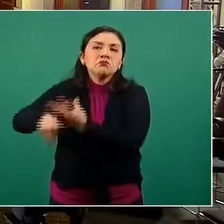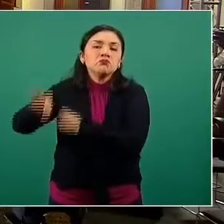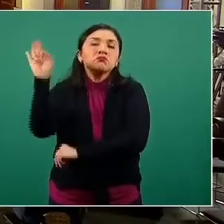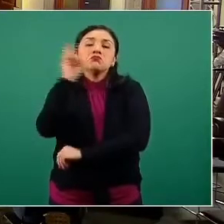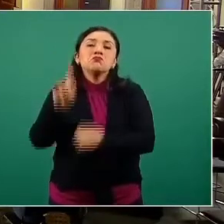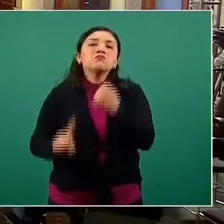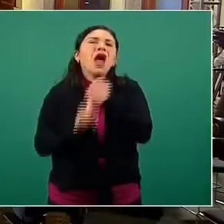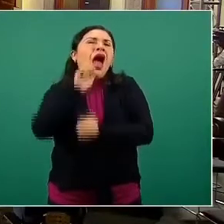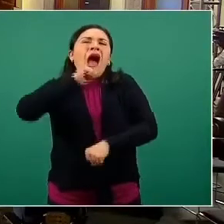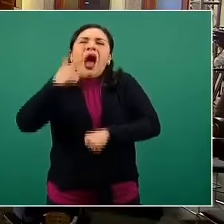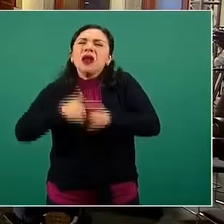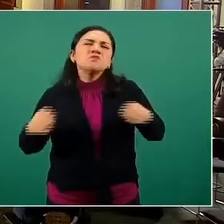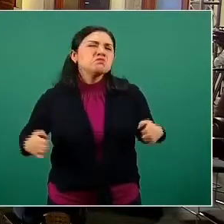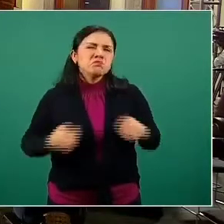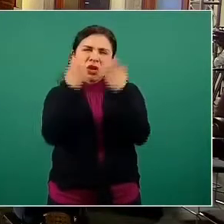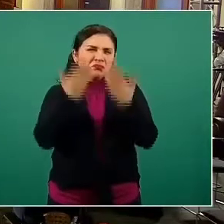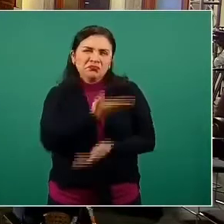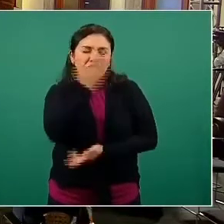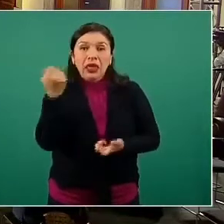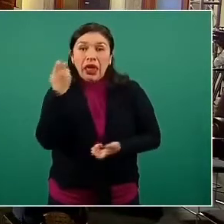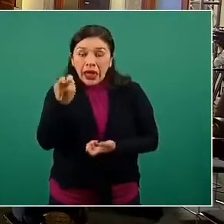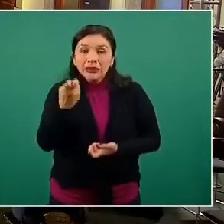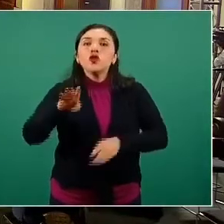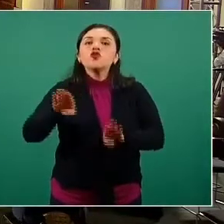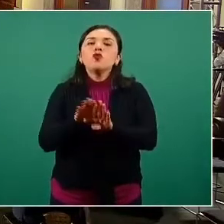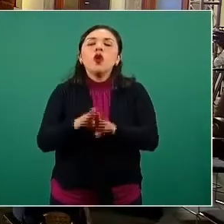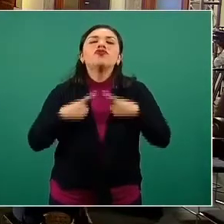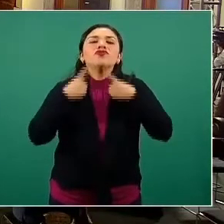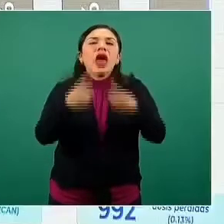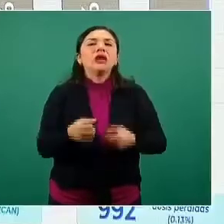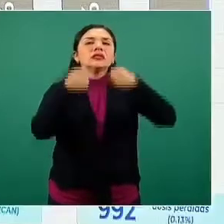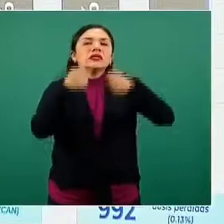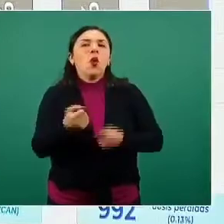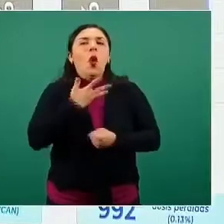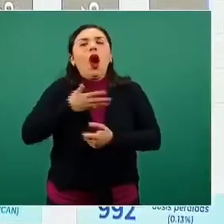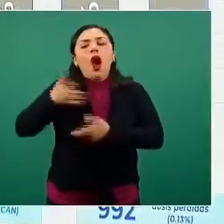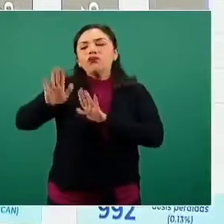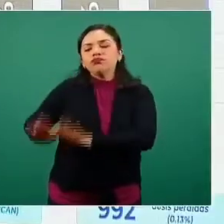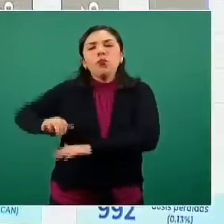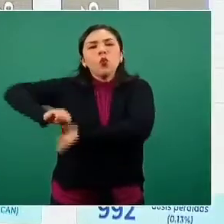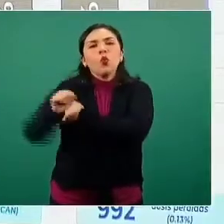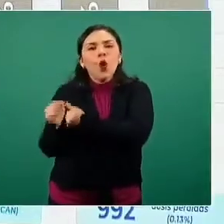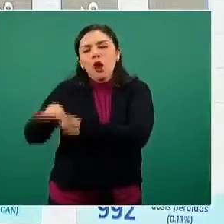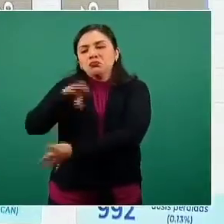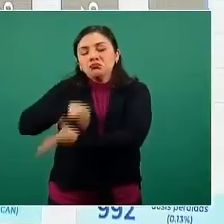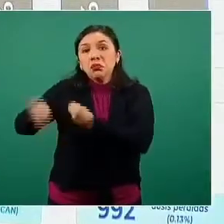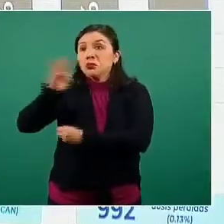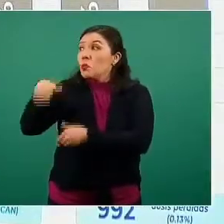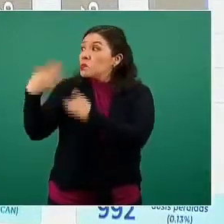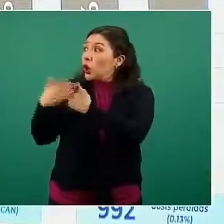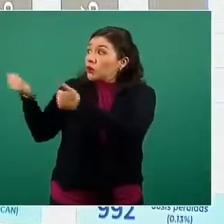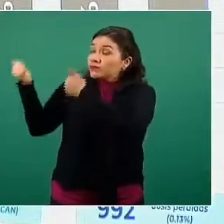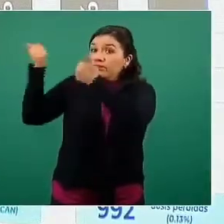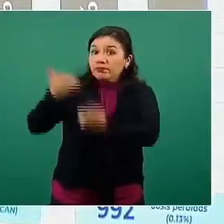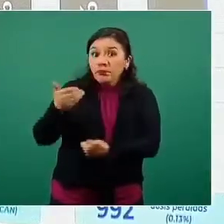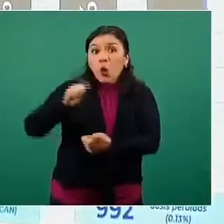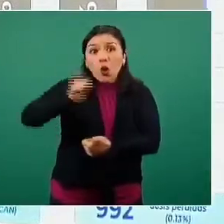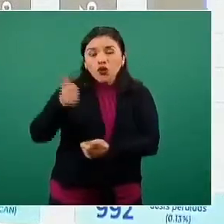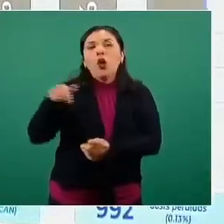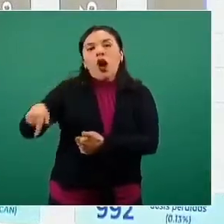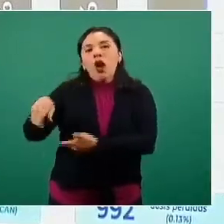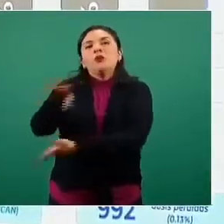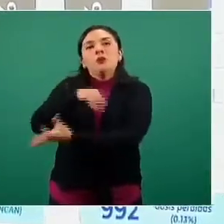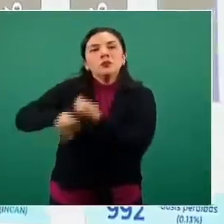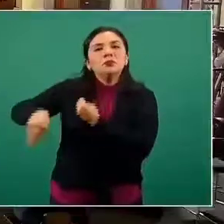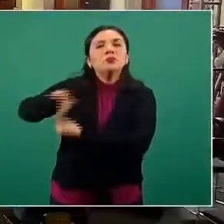alguna contingencia. Esta es una garantía de seguridad, este fondo es rotatorio, conforme lleguen los siguientes paquetes se usarán estas